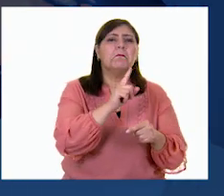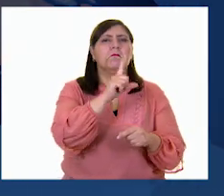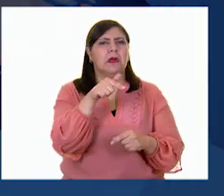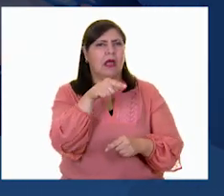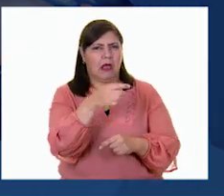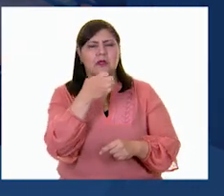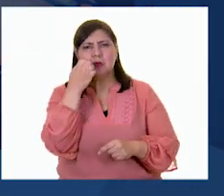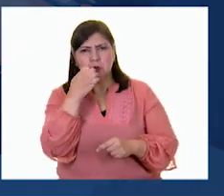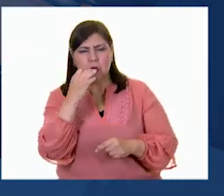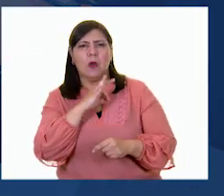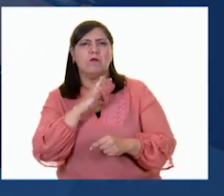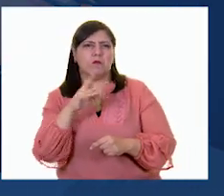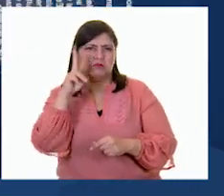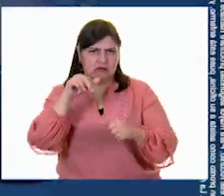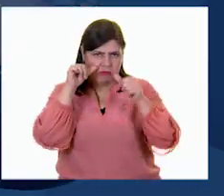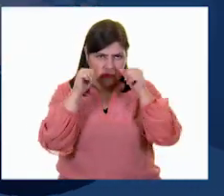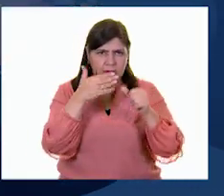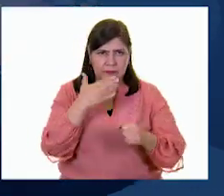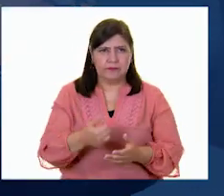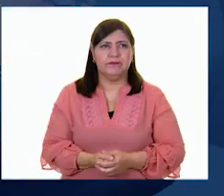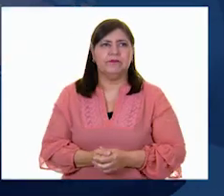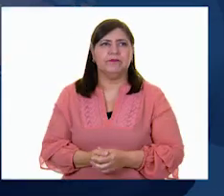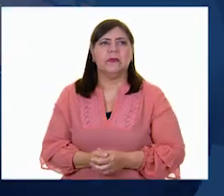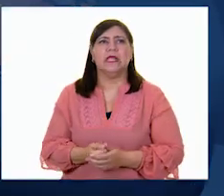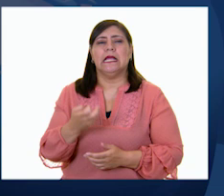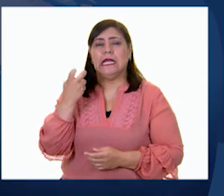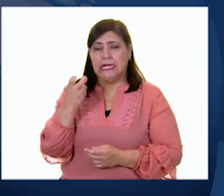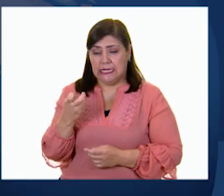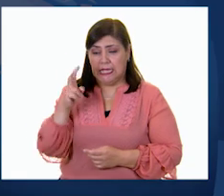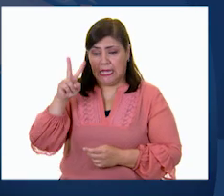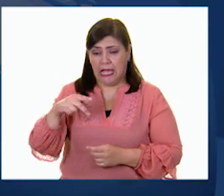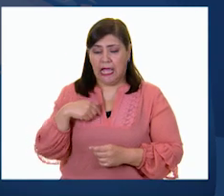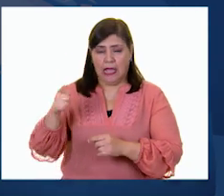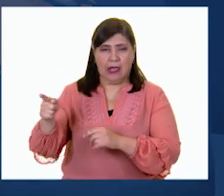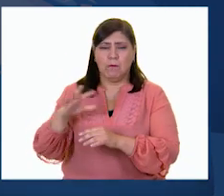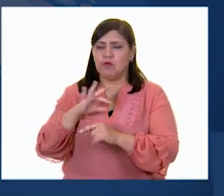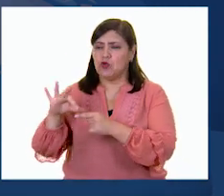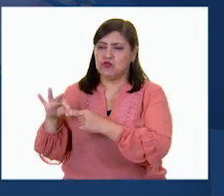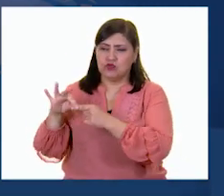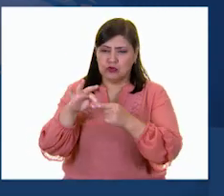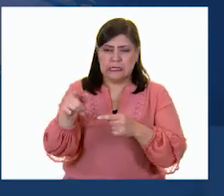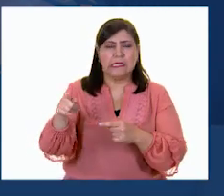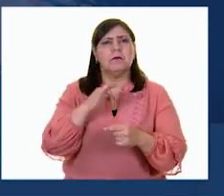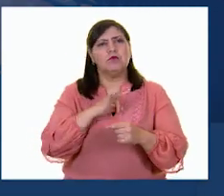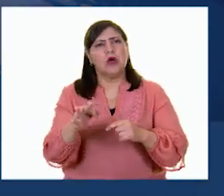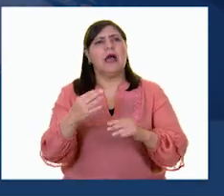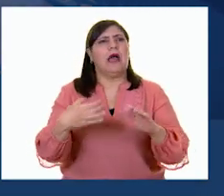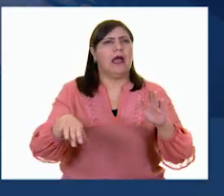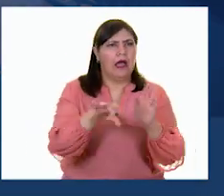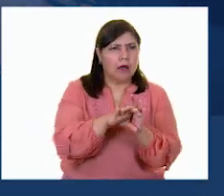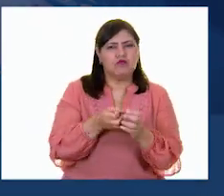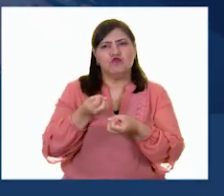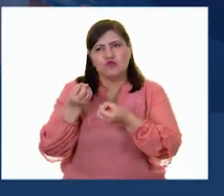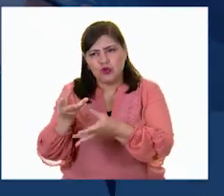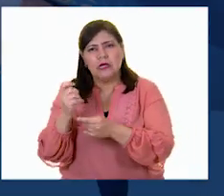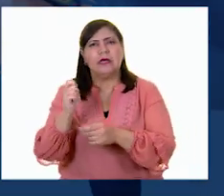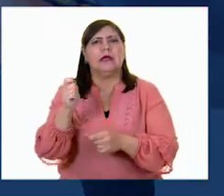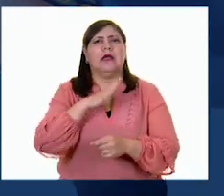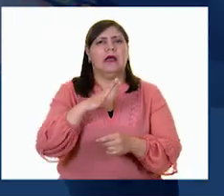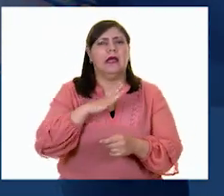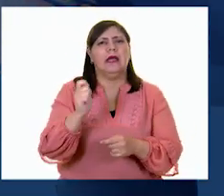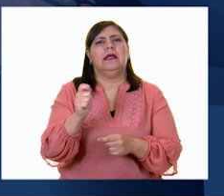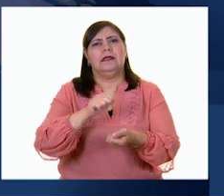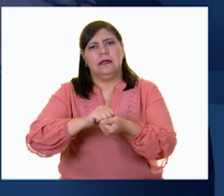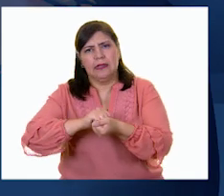atendida. Respecto a pupilaje, puede conseguirse en las casas de asistencia, cuarto amueblado, alimentos y lavado de ropa